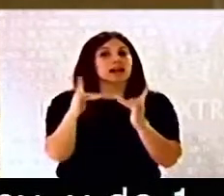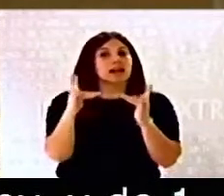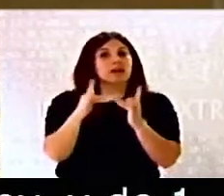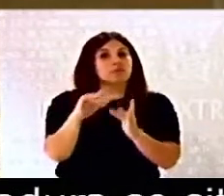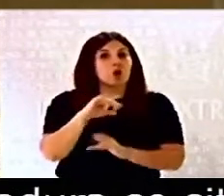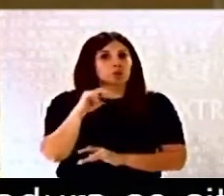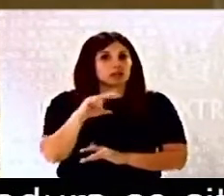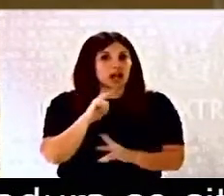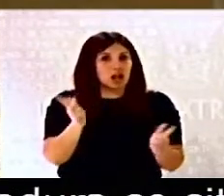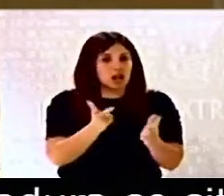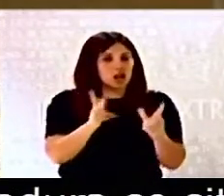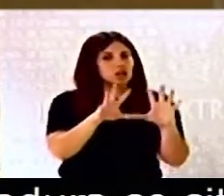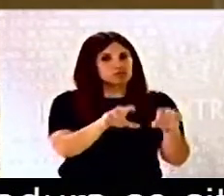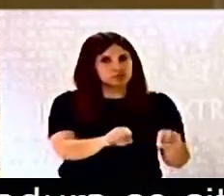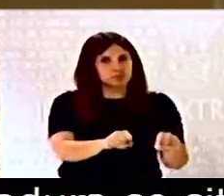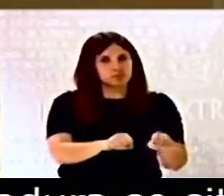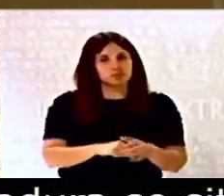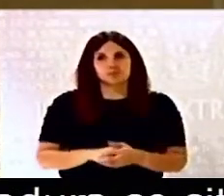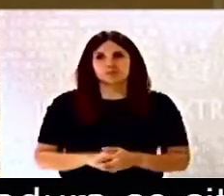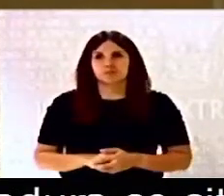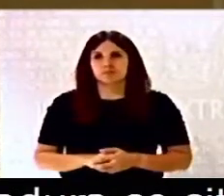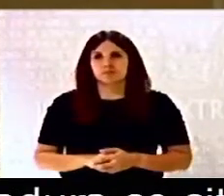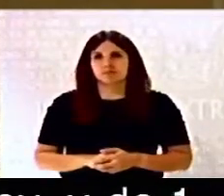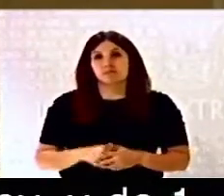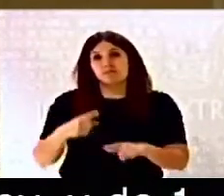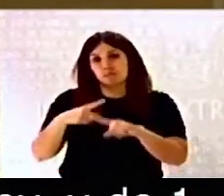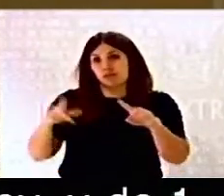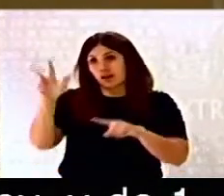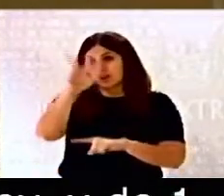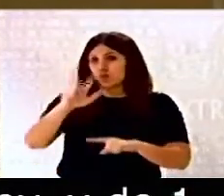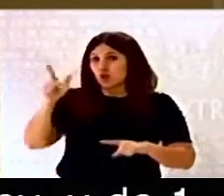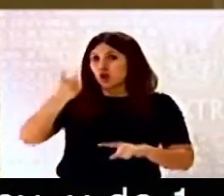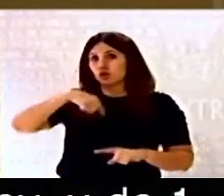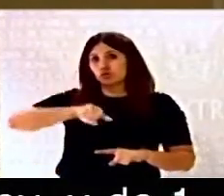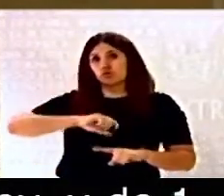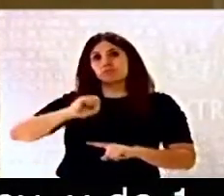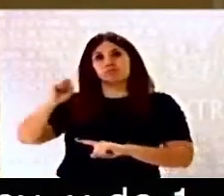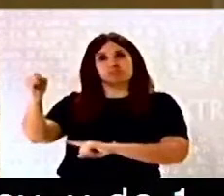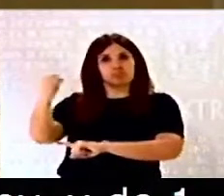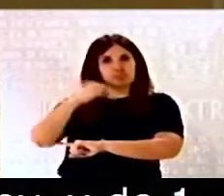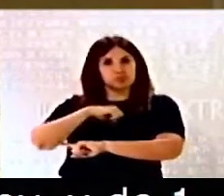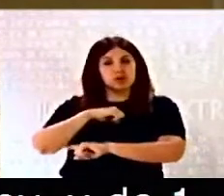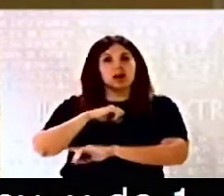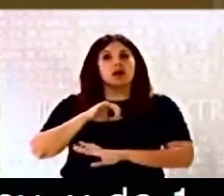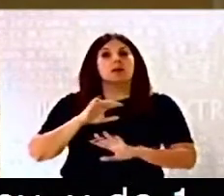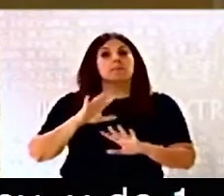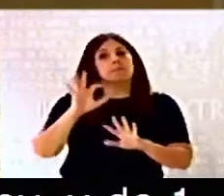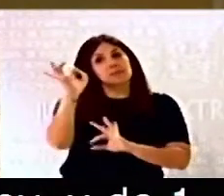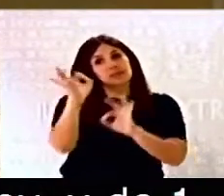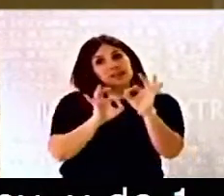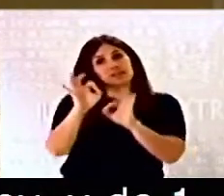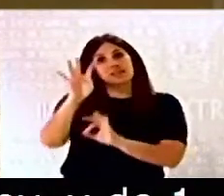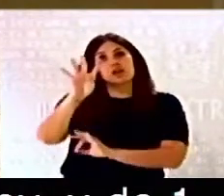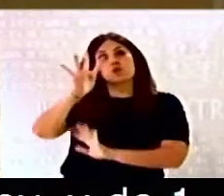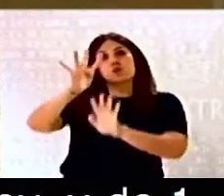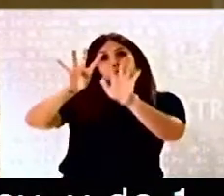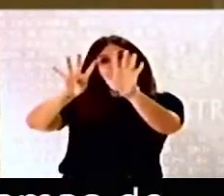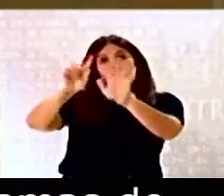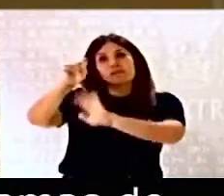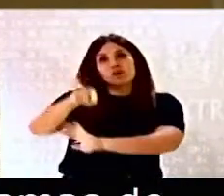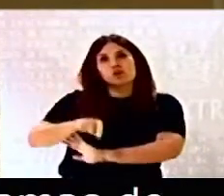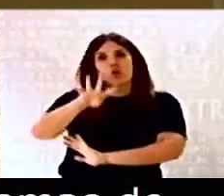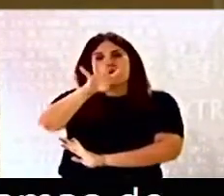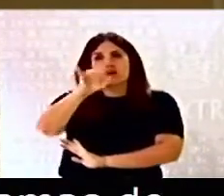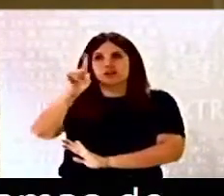agudos. Por debajo de la media nacional, que la tasa de ocupación es de 9,41 y el porcentaje de